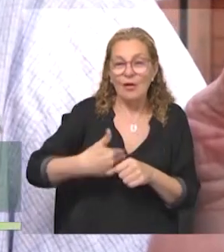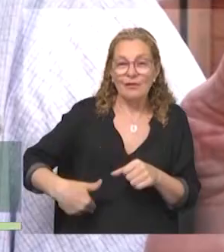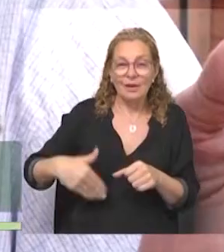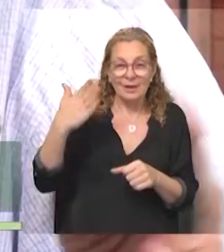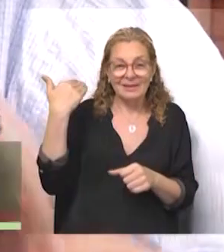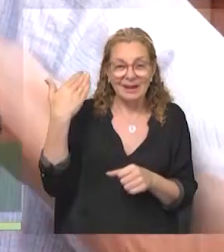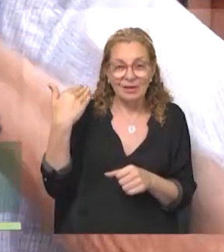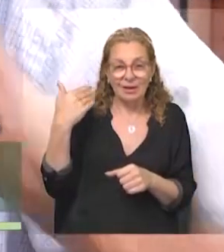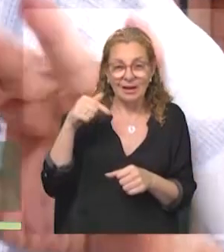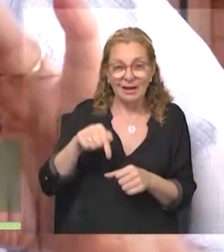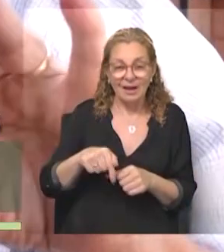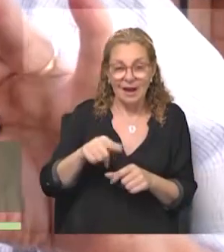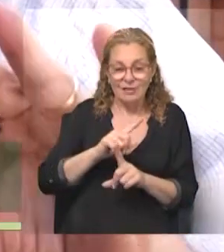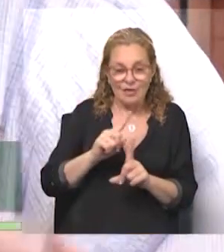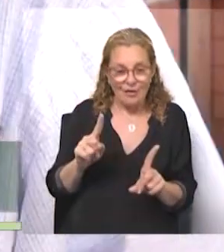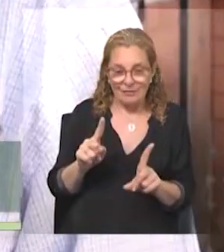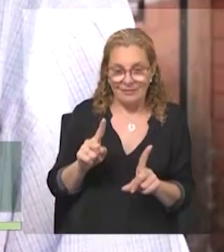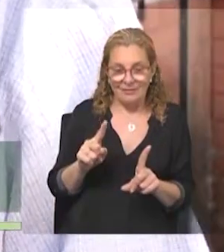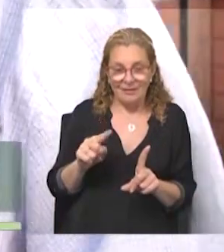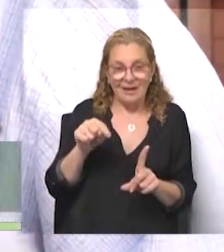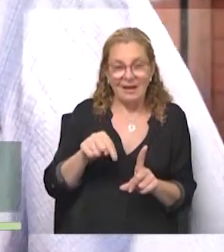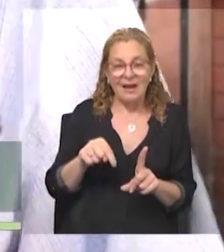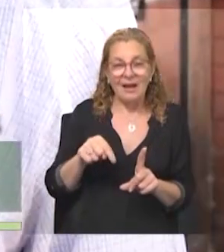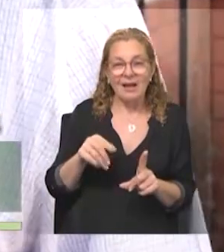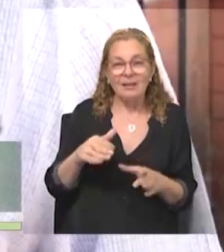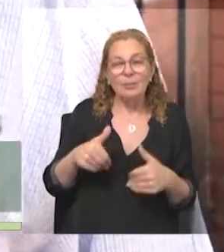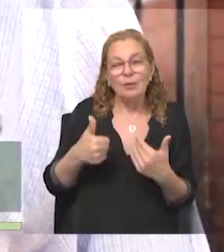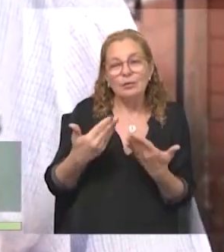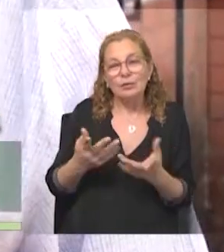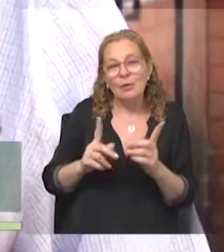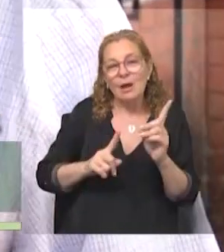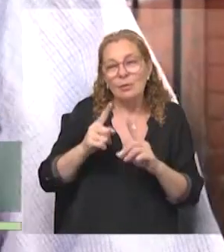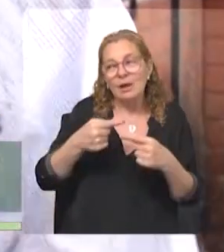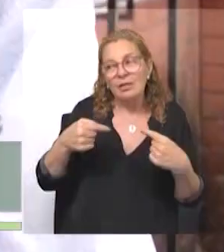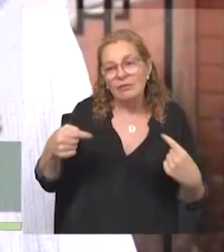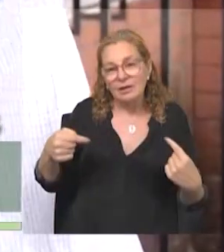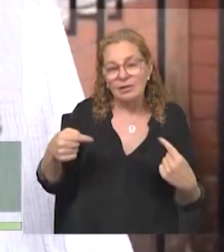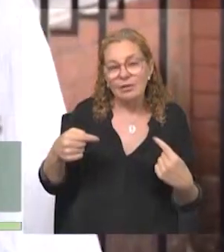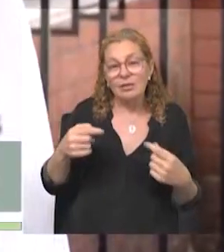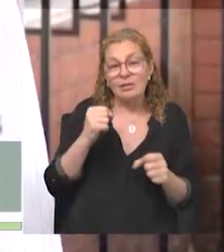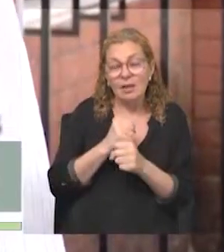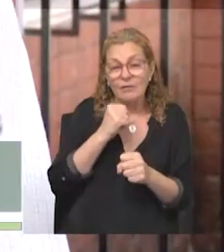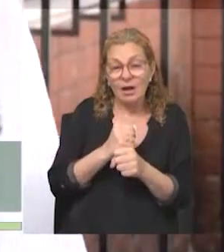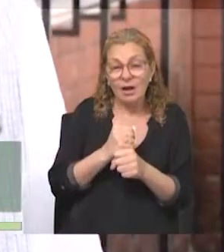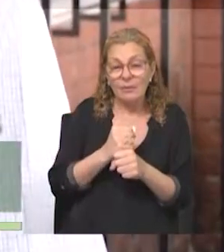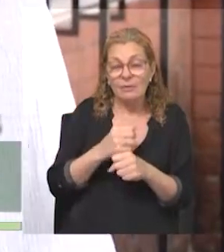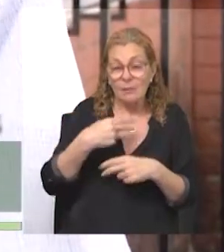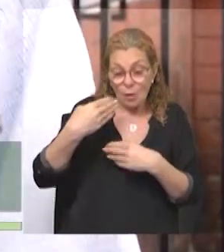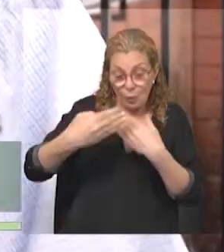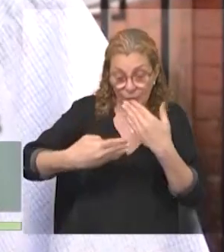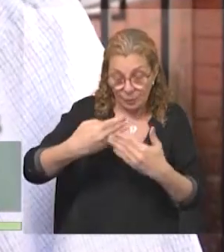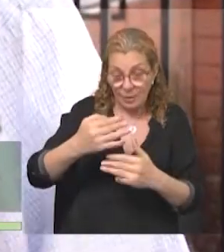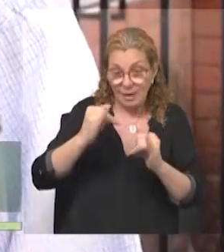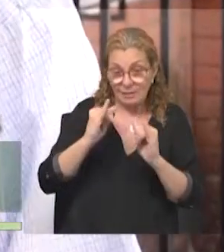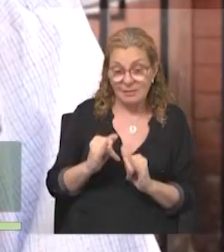anterior acá No acá se aportó algunas cosas se ha trabajado se ha dado continuidad